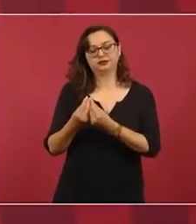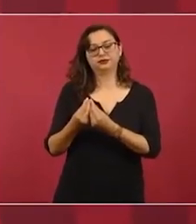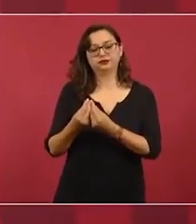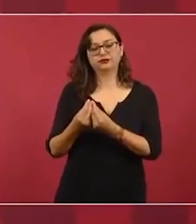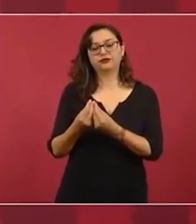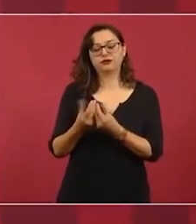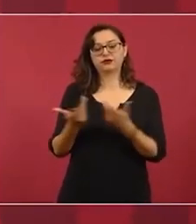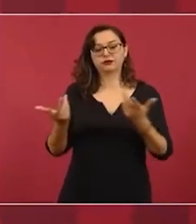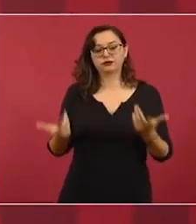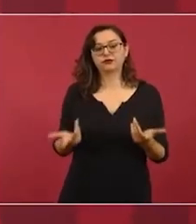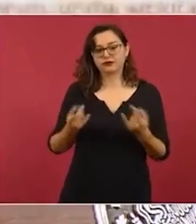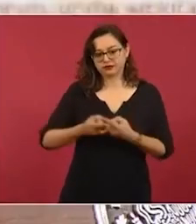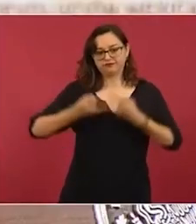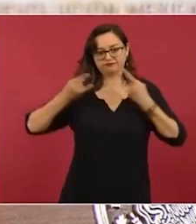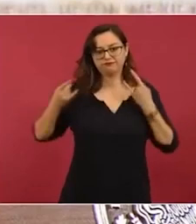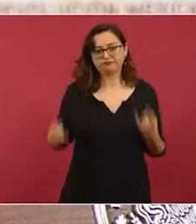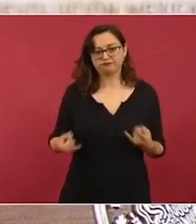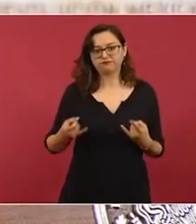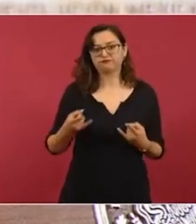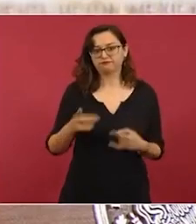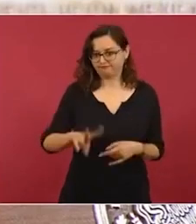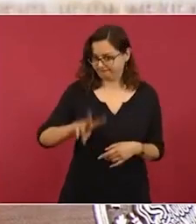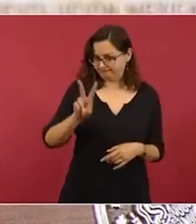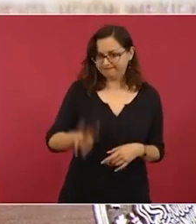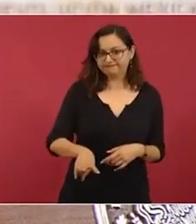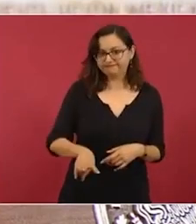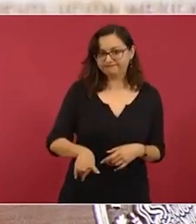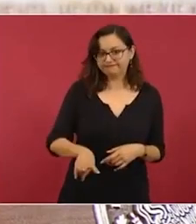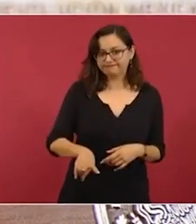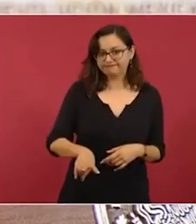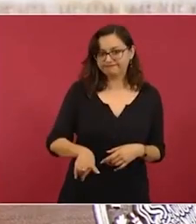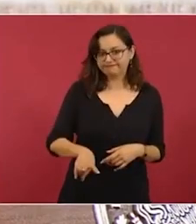Esa es nuestra historia. Y luego